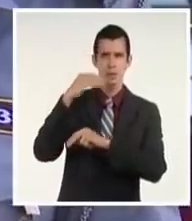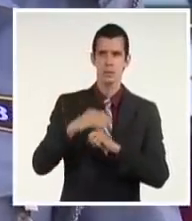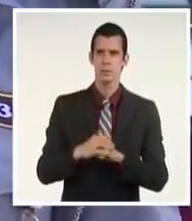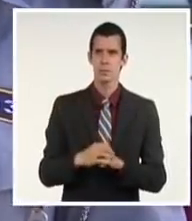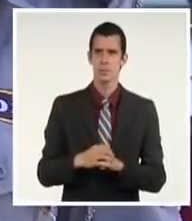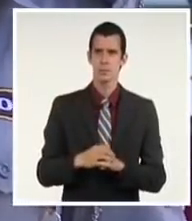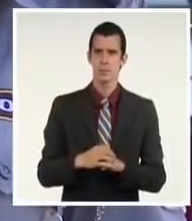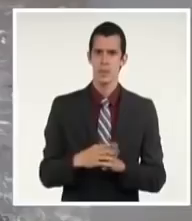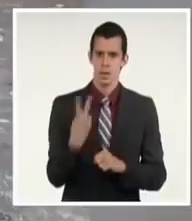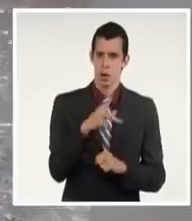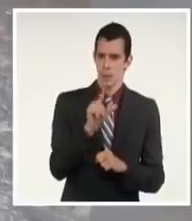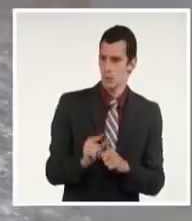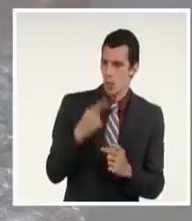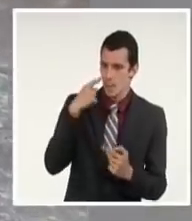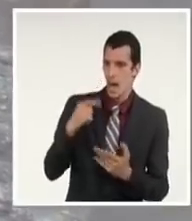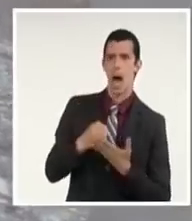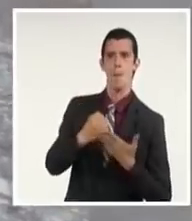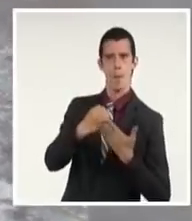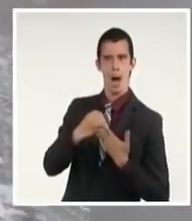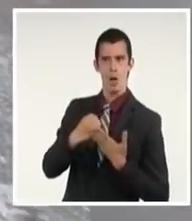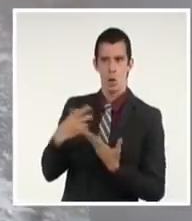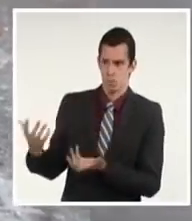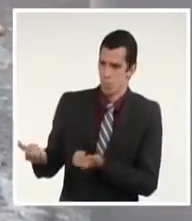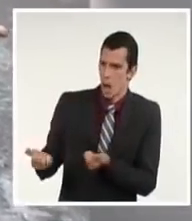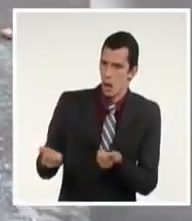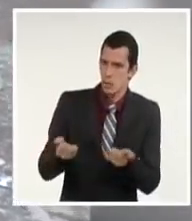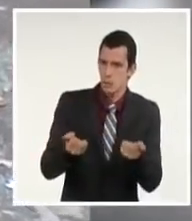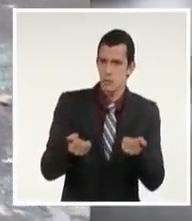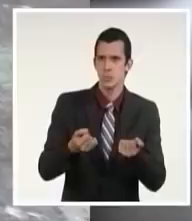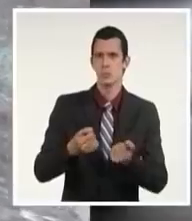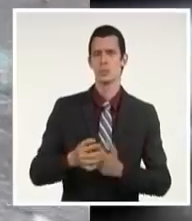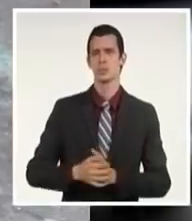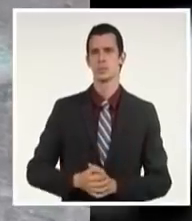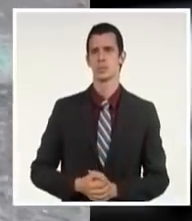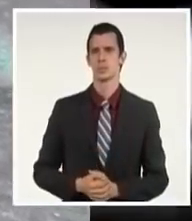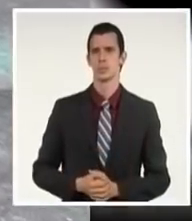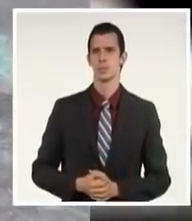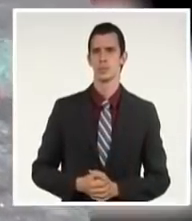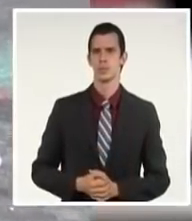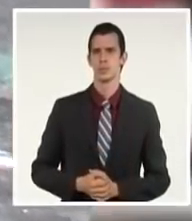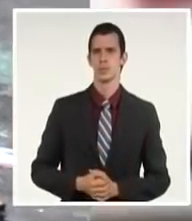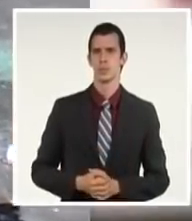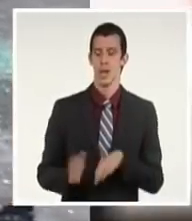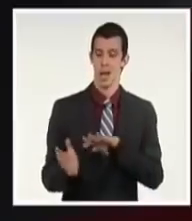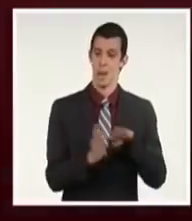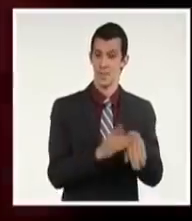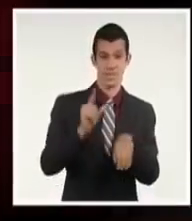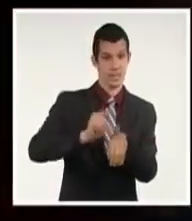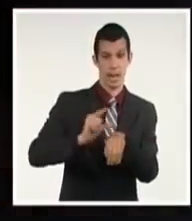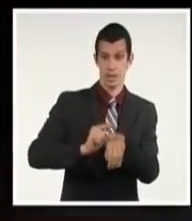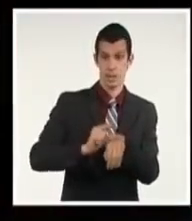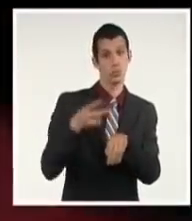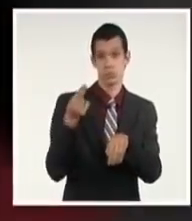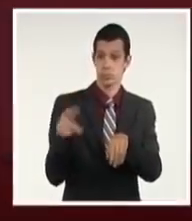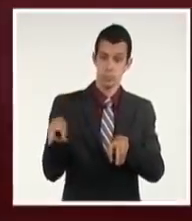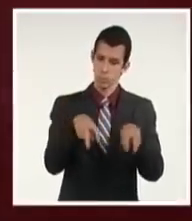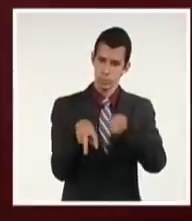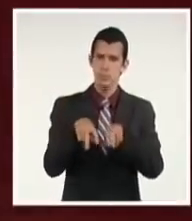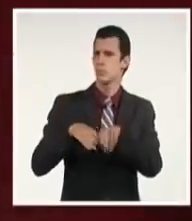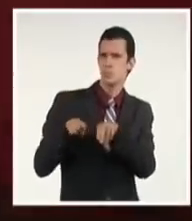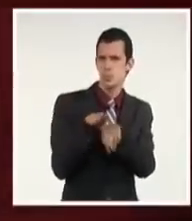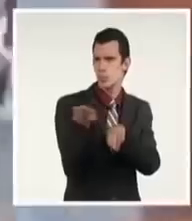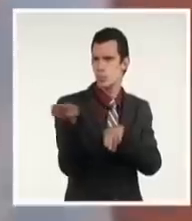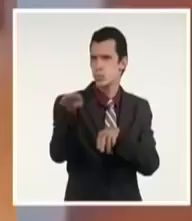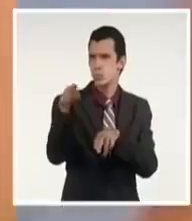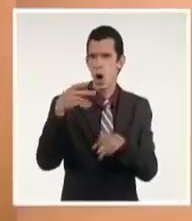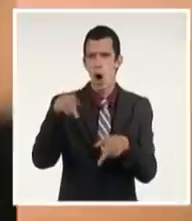de lo que es la columna. En un auto particular, los agentes heridos fueron trasladados al hospital Calixto García, pero en el trayecto, la